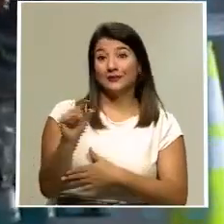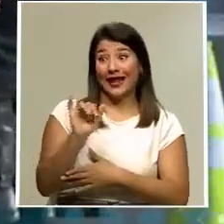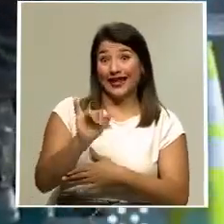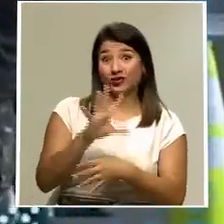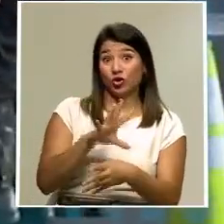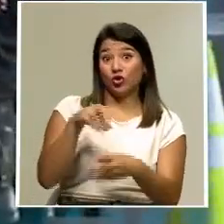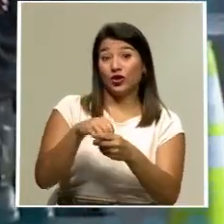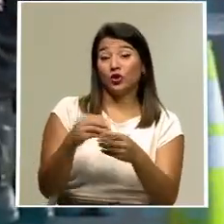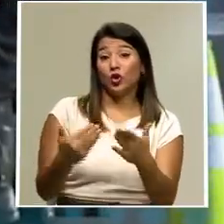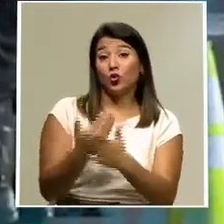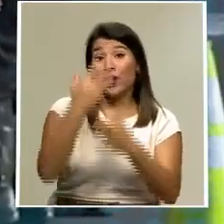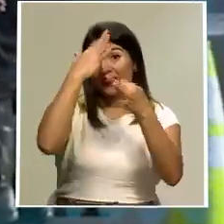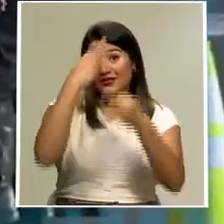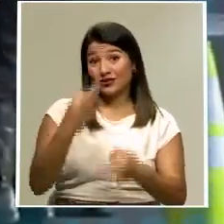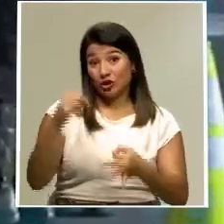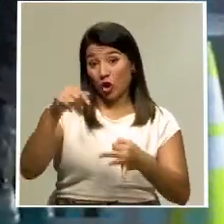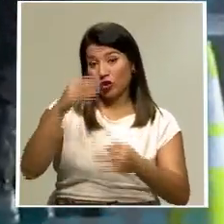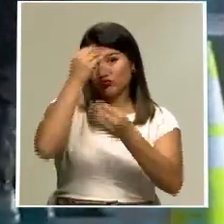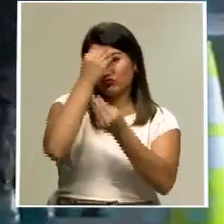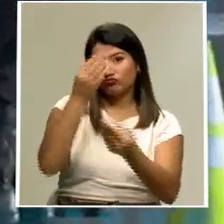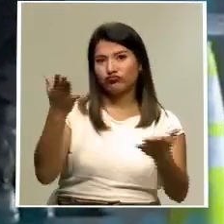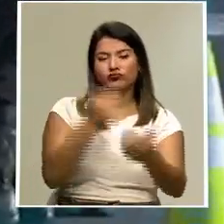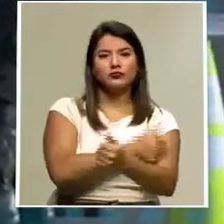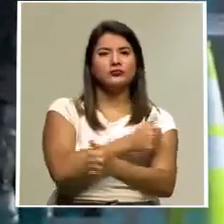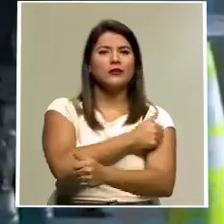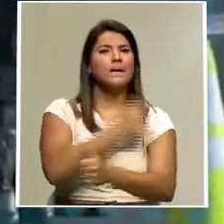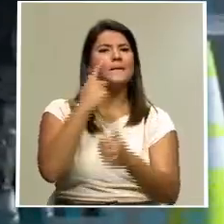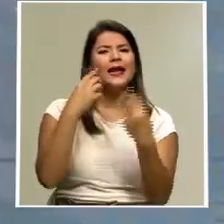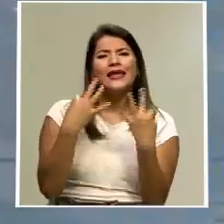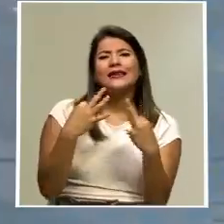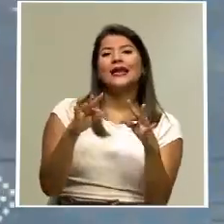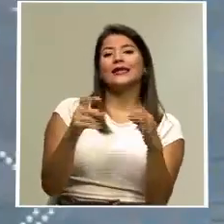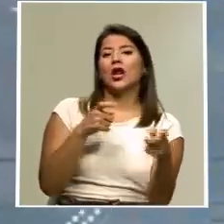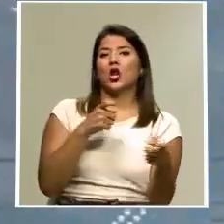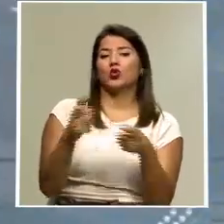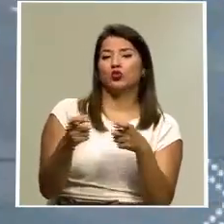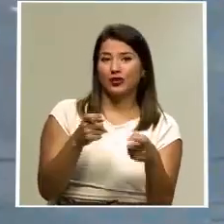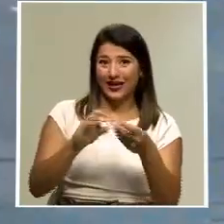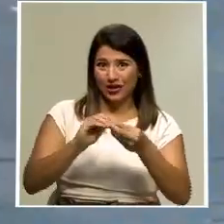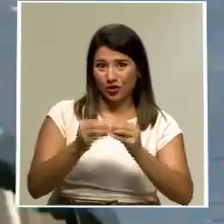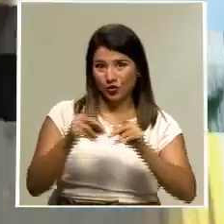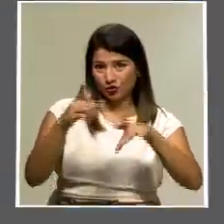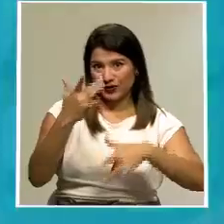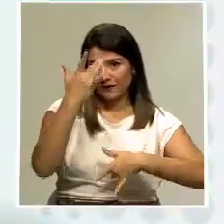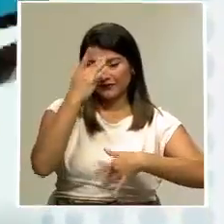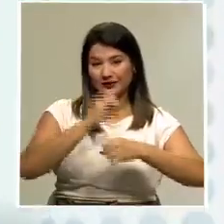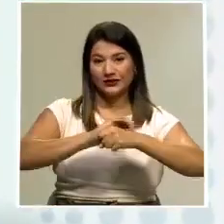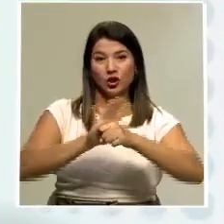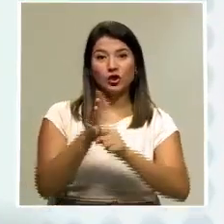medidas anunciadas hoy por las autoridades para luchar contra la propagación de la COVID-19.